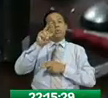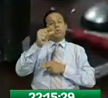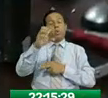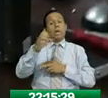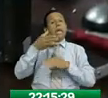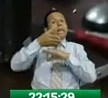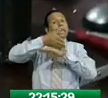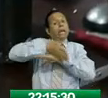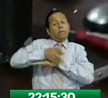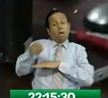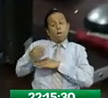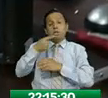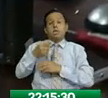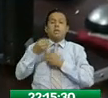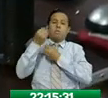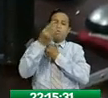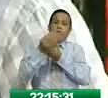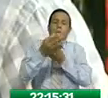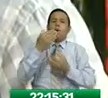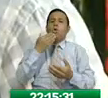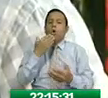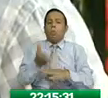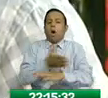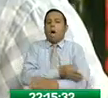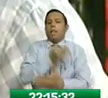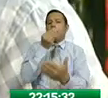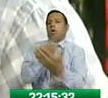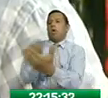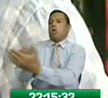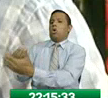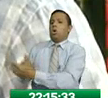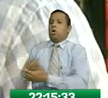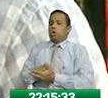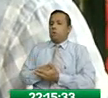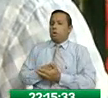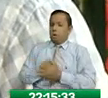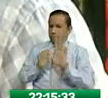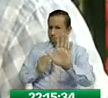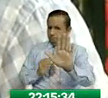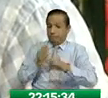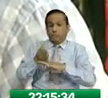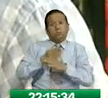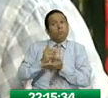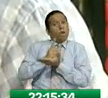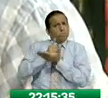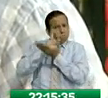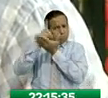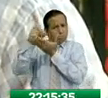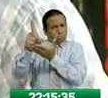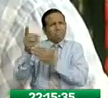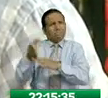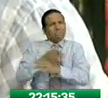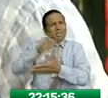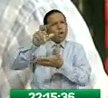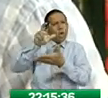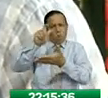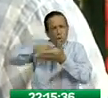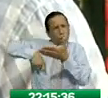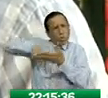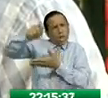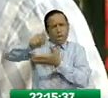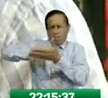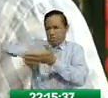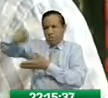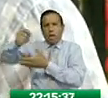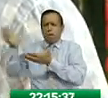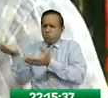IES antes y durante la emergencia. Veremos hasta la próxima semana todos los contratos realizados no solamente en emergencia, que ya